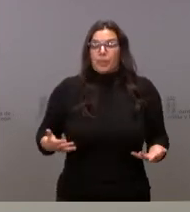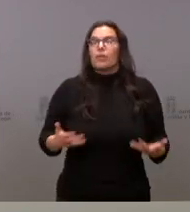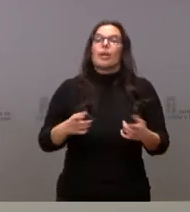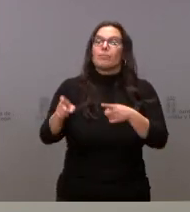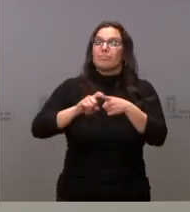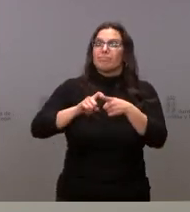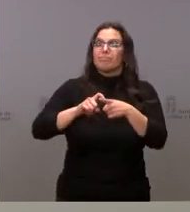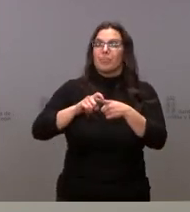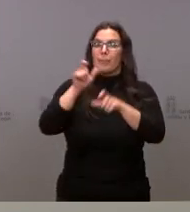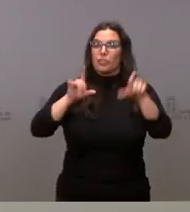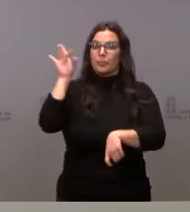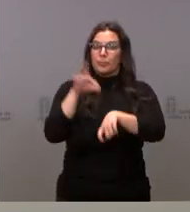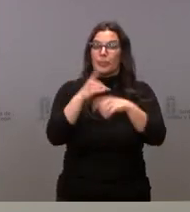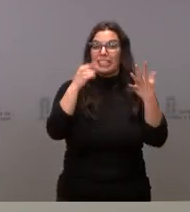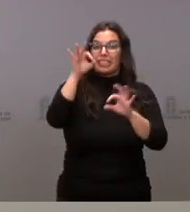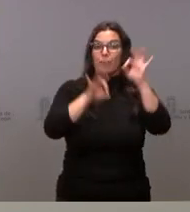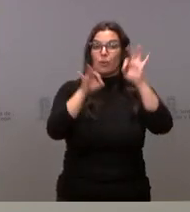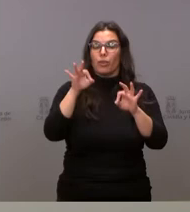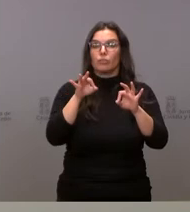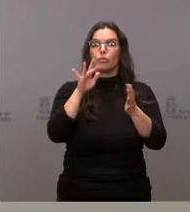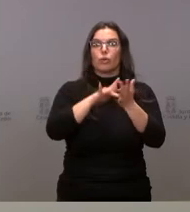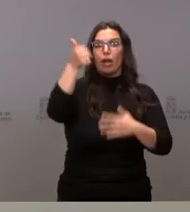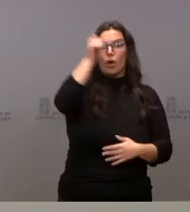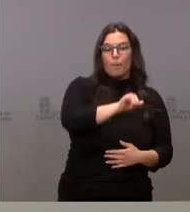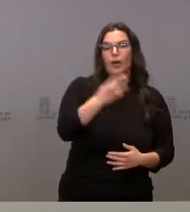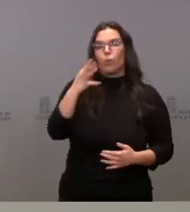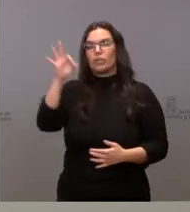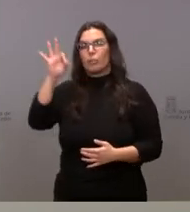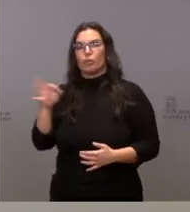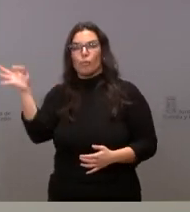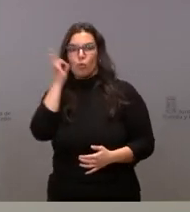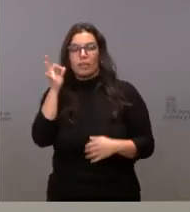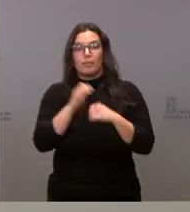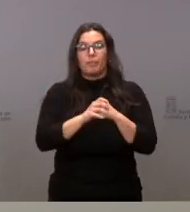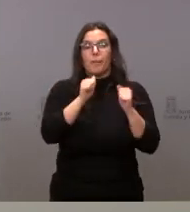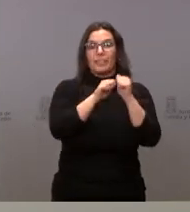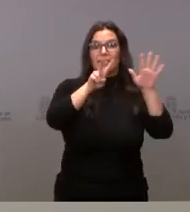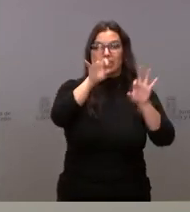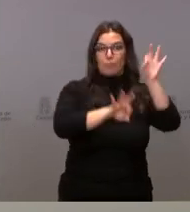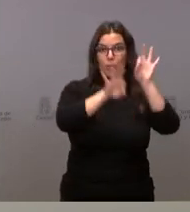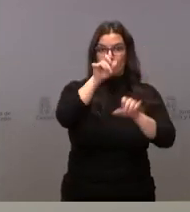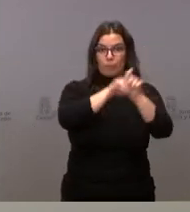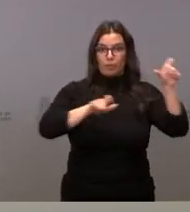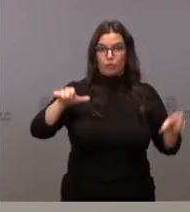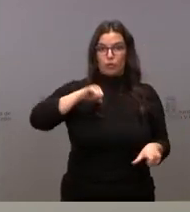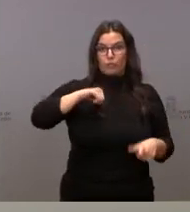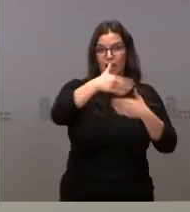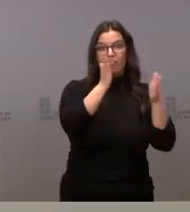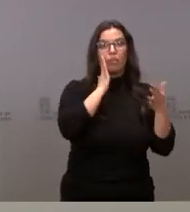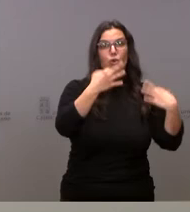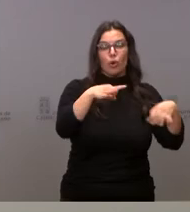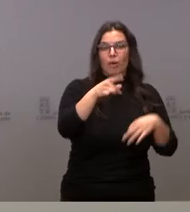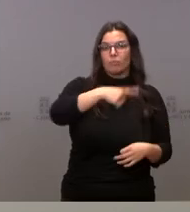60% de los ingresos son varones y un 40% mujeres el 27% de los ingresados en planta son